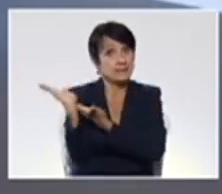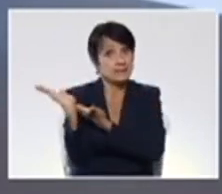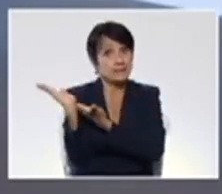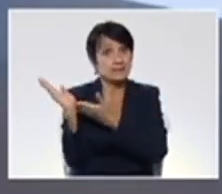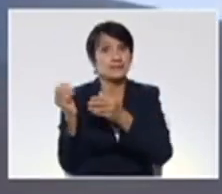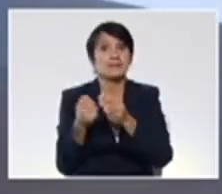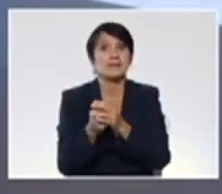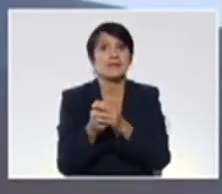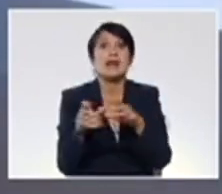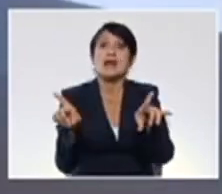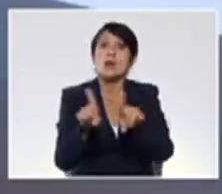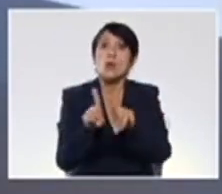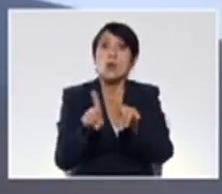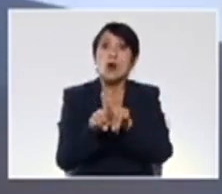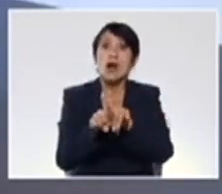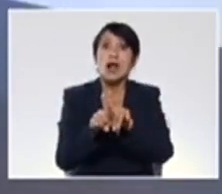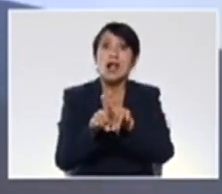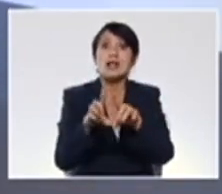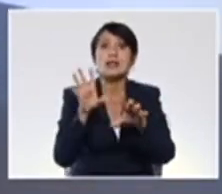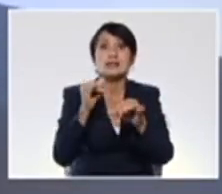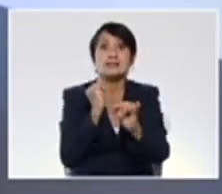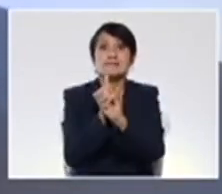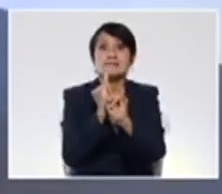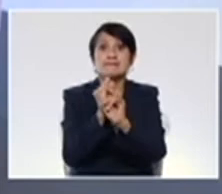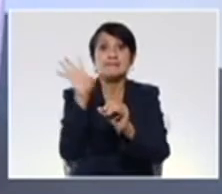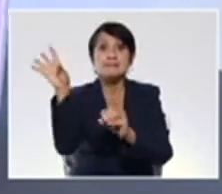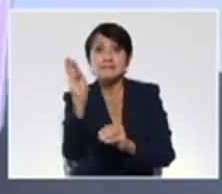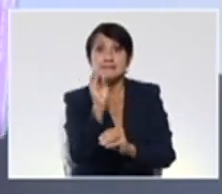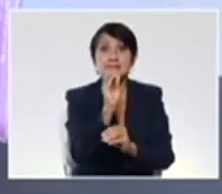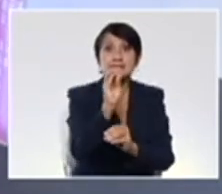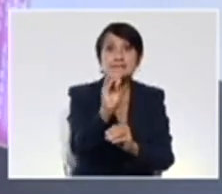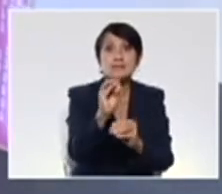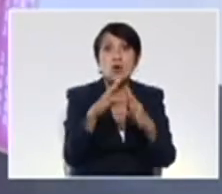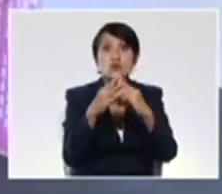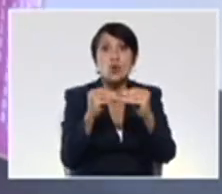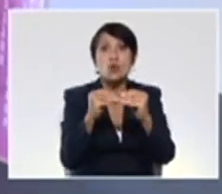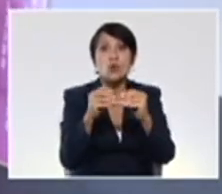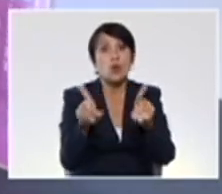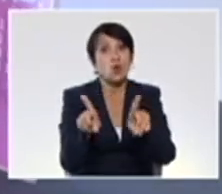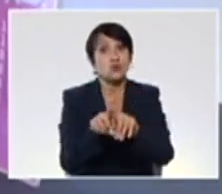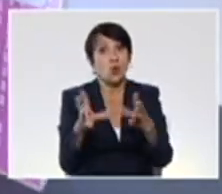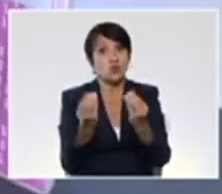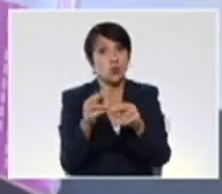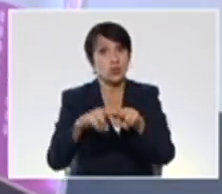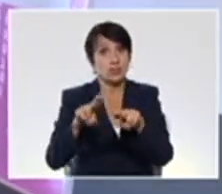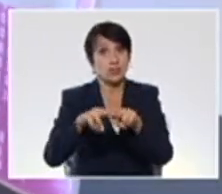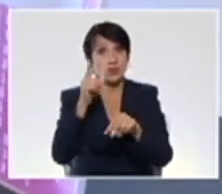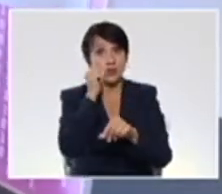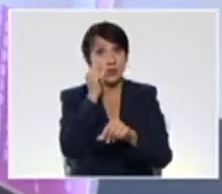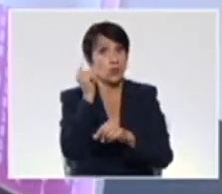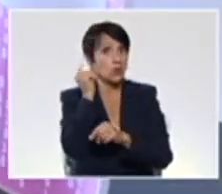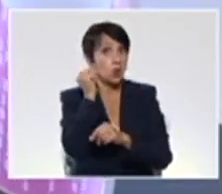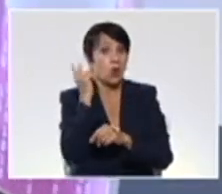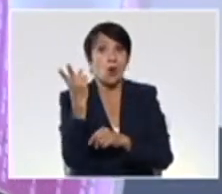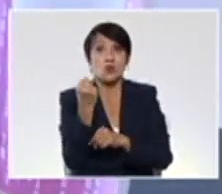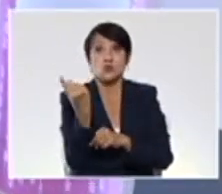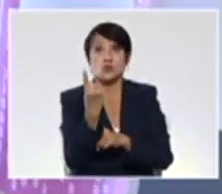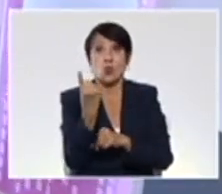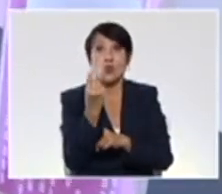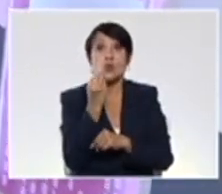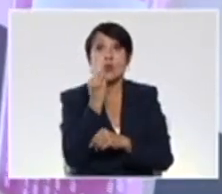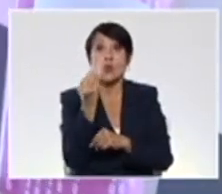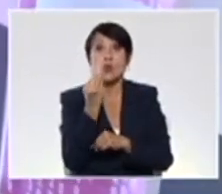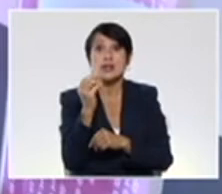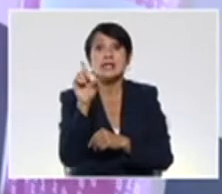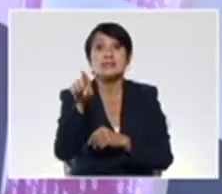cadafamiliaunescuela.me.gov.be. De esa manera pueden descargar la guía pedagógica que acompaña no solamente a los niños y niñas, no solamente a jóvenes,